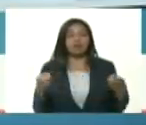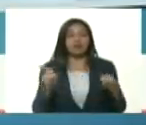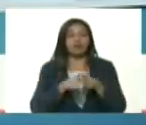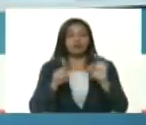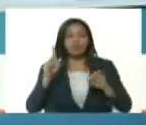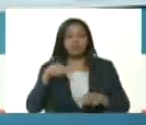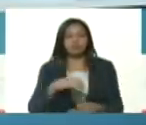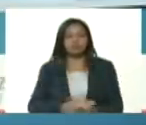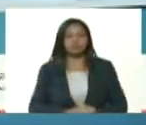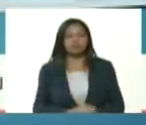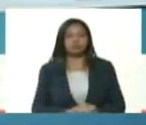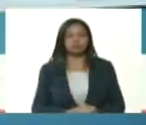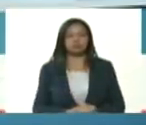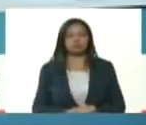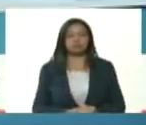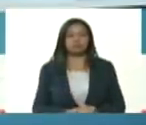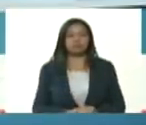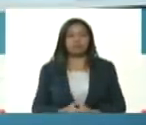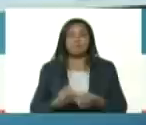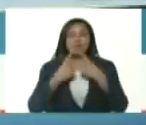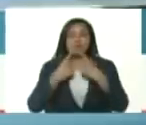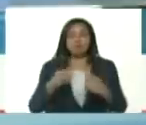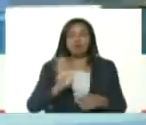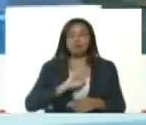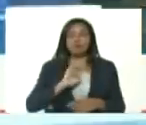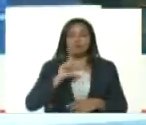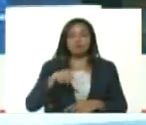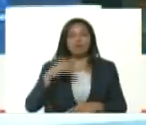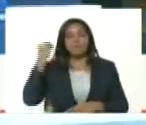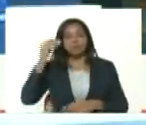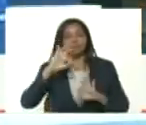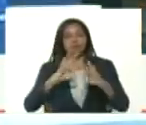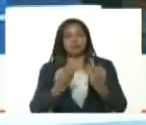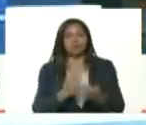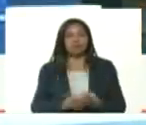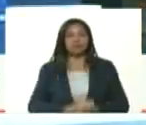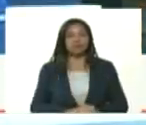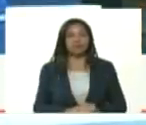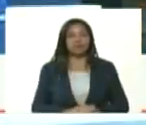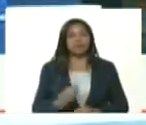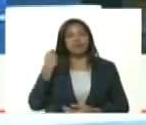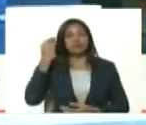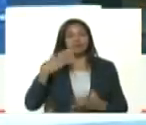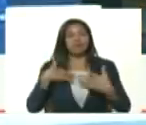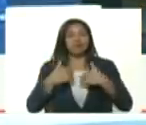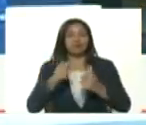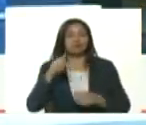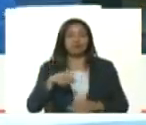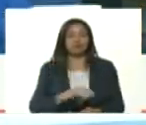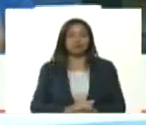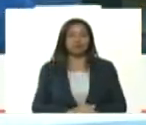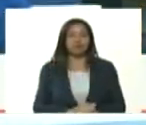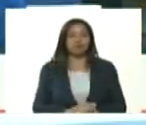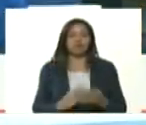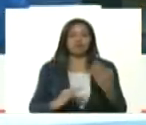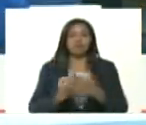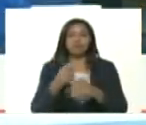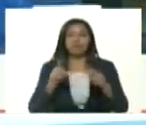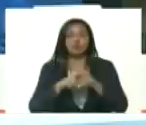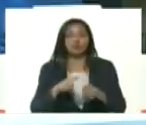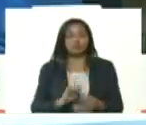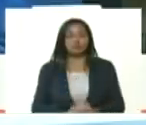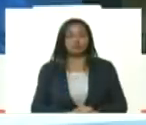colectivo, en el bien común. Pensamos en la familia, pensamos en la salud. Es lo fundamental.